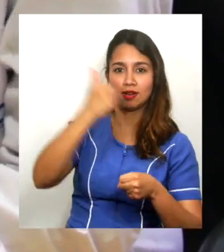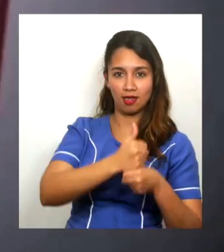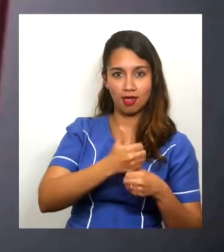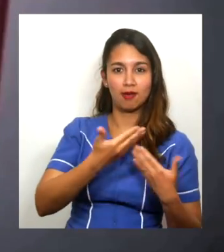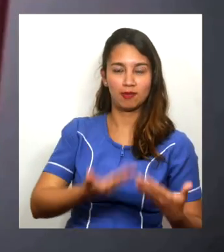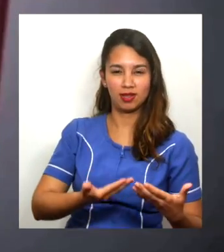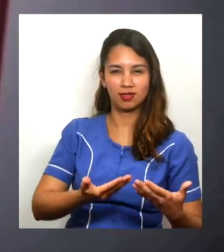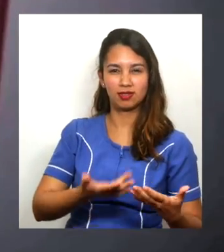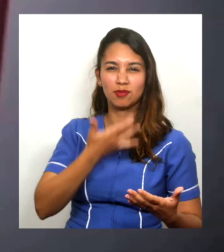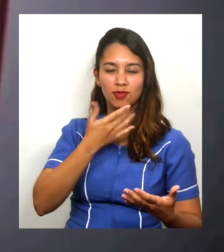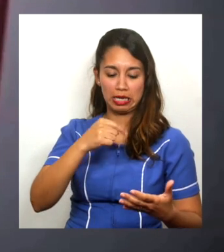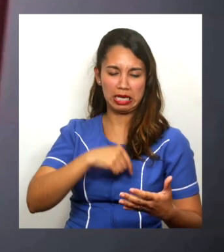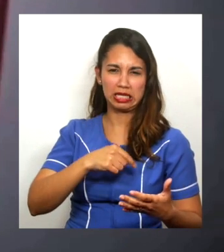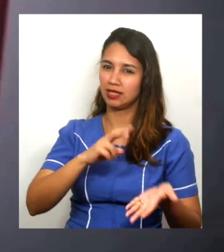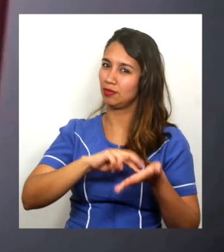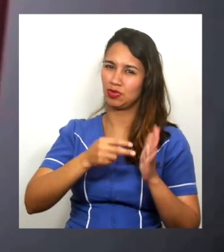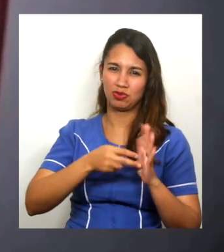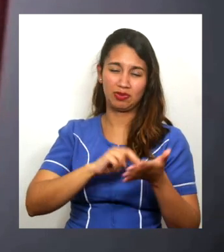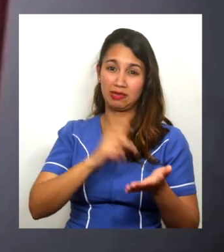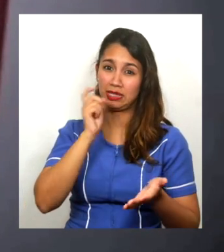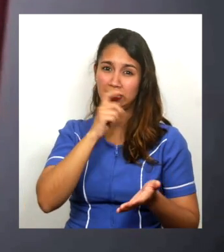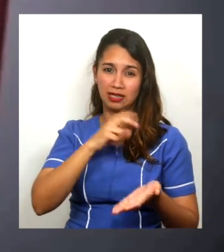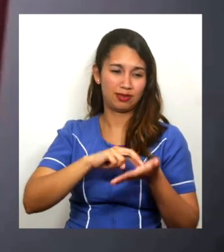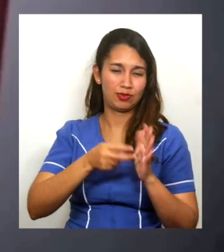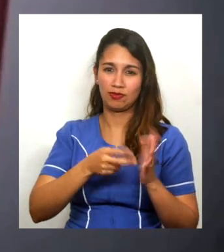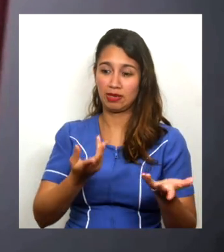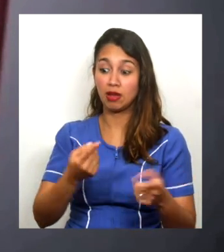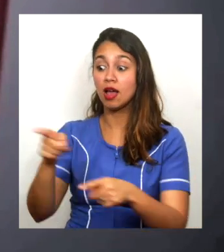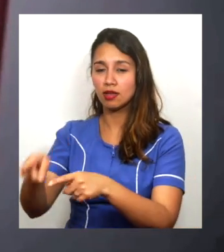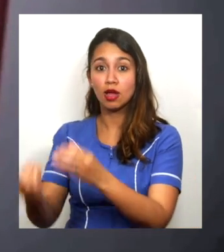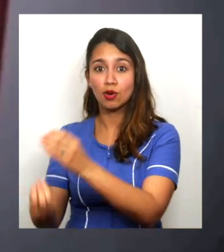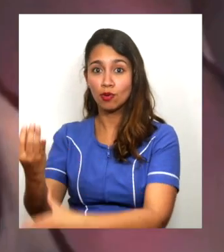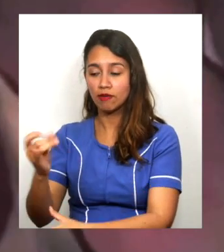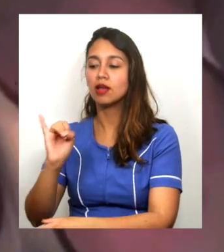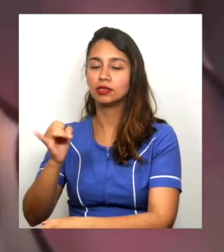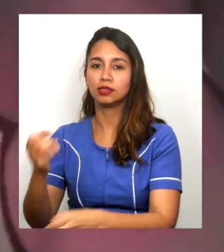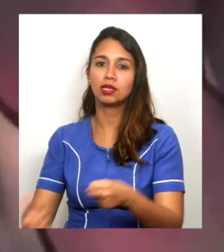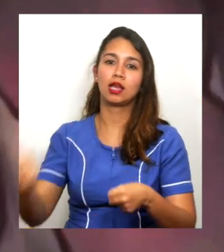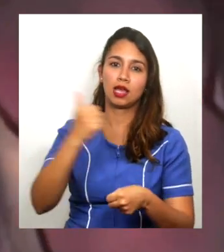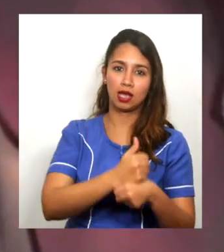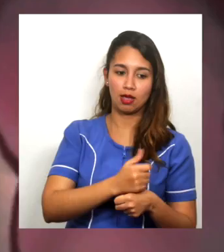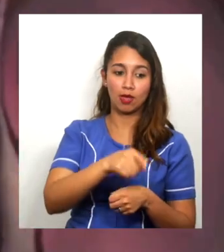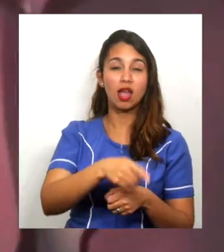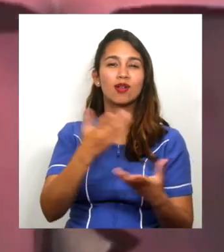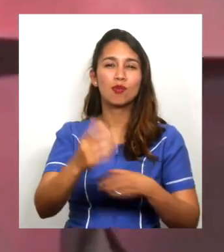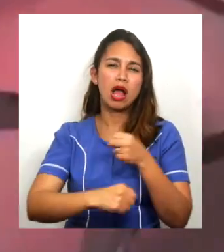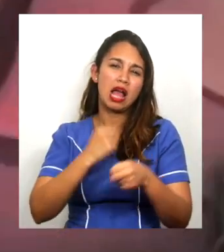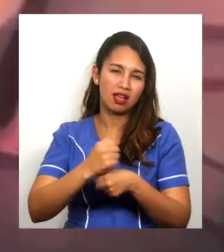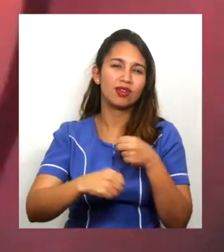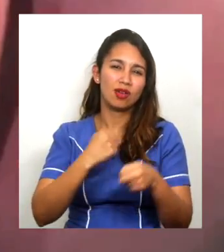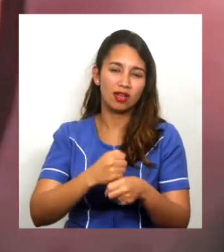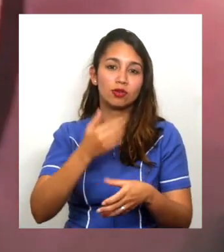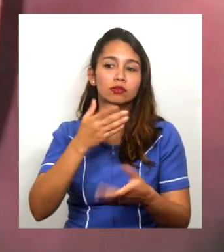muy laxa, porque no contiene la sangre, como le decía, se devuelve, por una válvula nueva. En el caso de él, por la edad, se cambió por una válvula